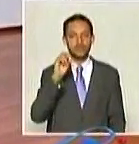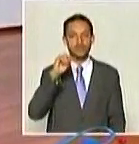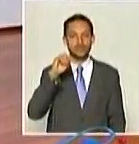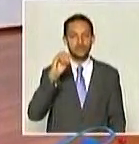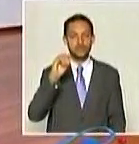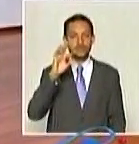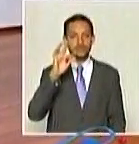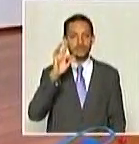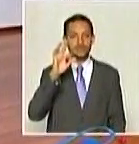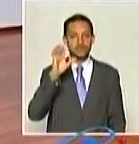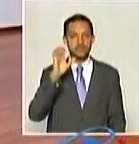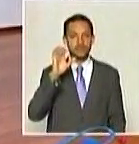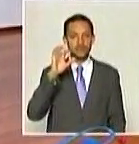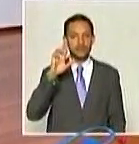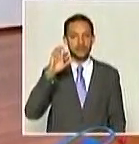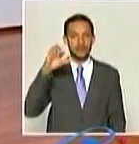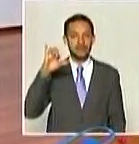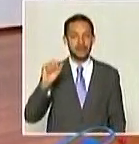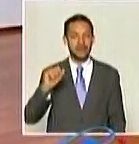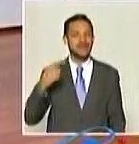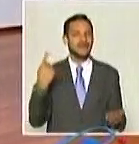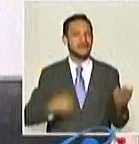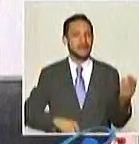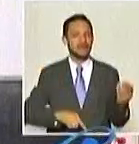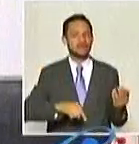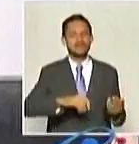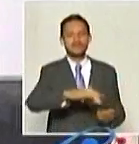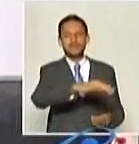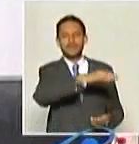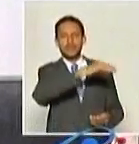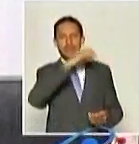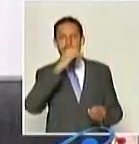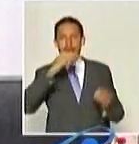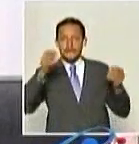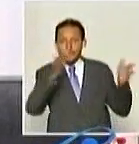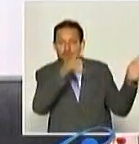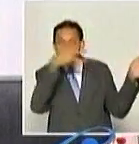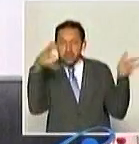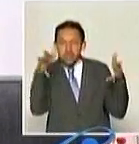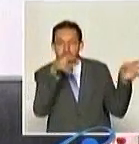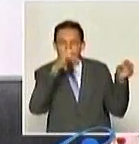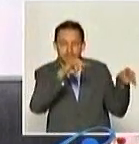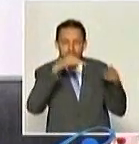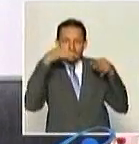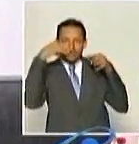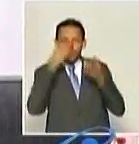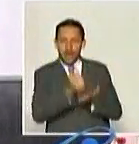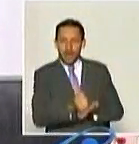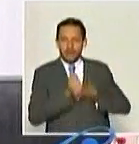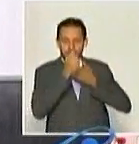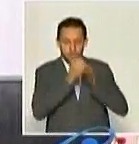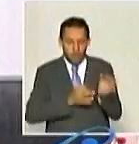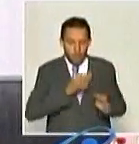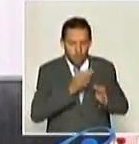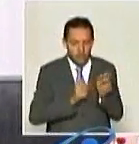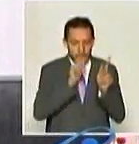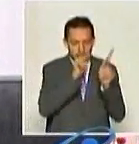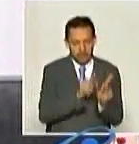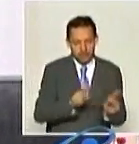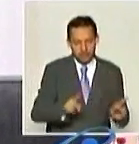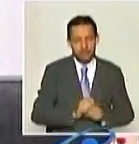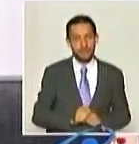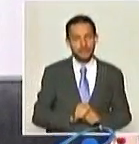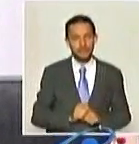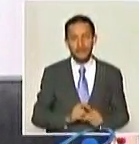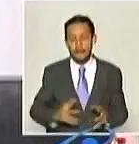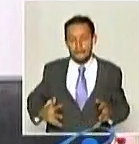terapéuticas que tenemos dentro de lo que se puede llamar una medicina integrativa, más allá de una medicina alternativa. ¿Por qué